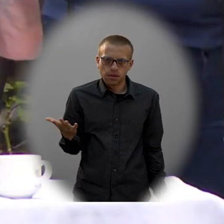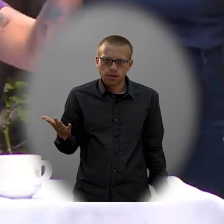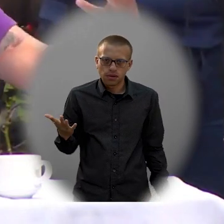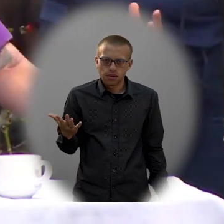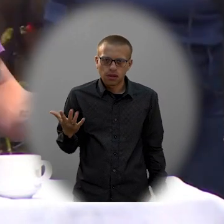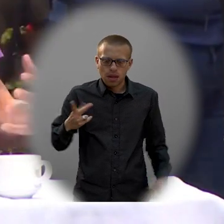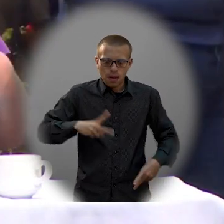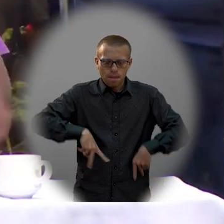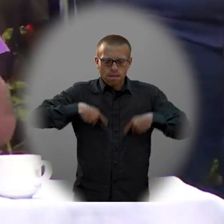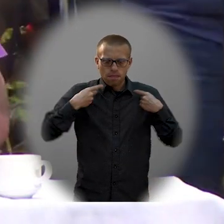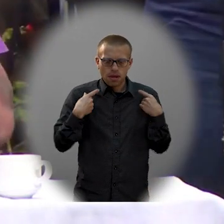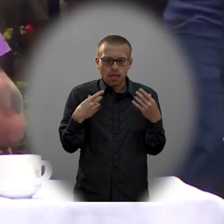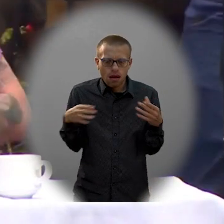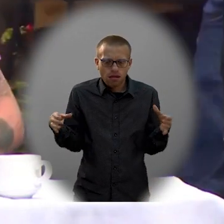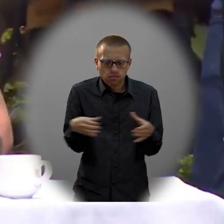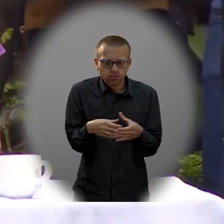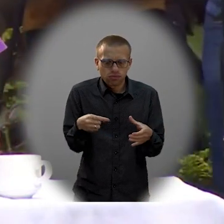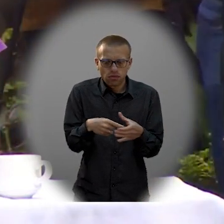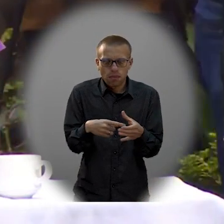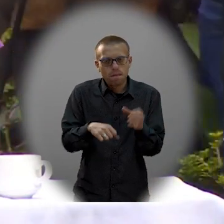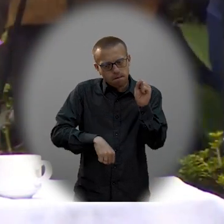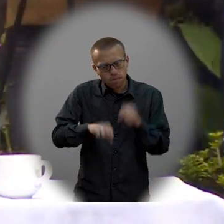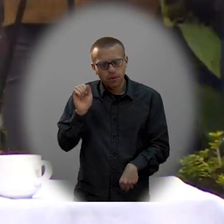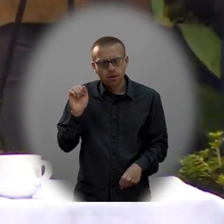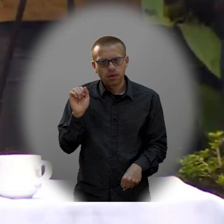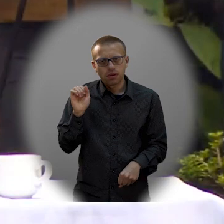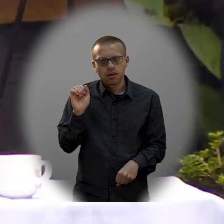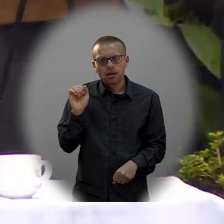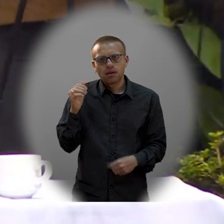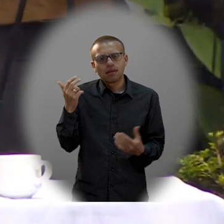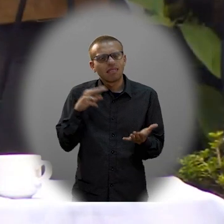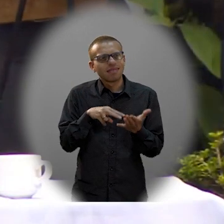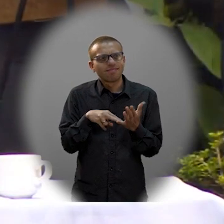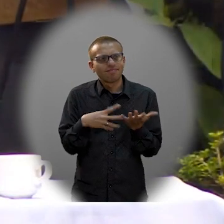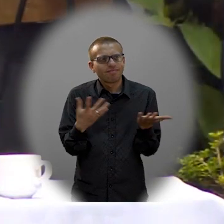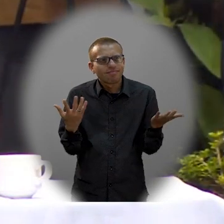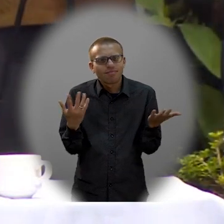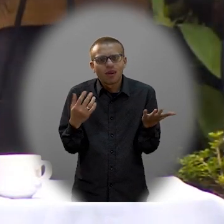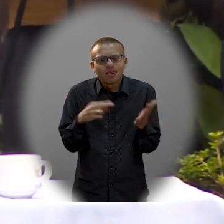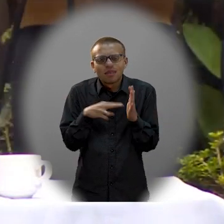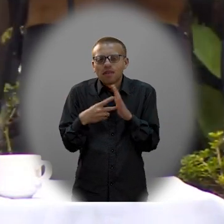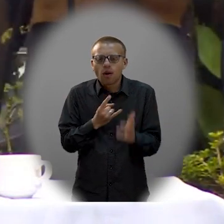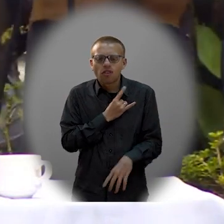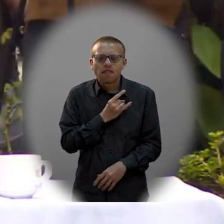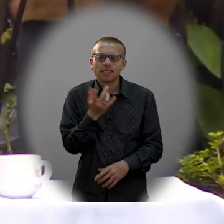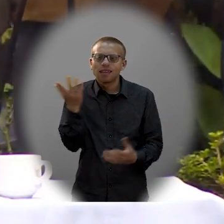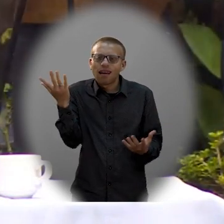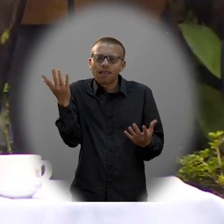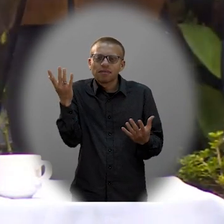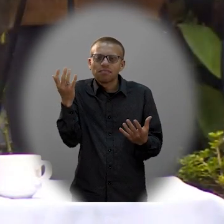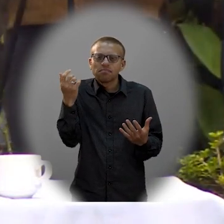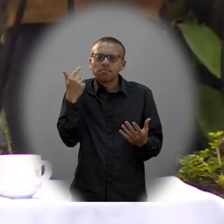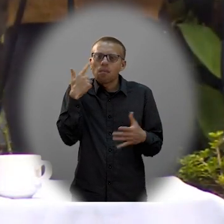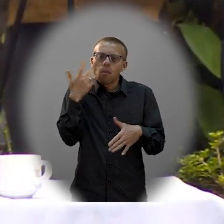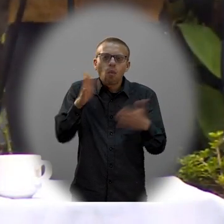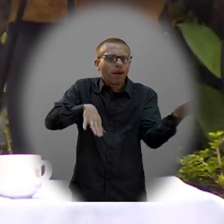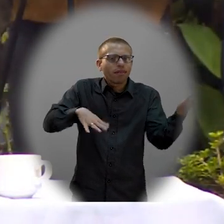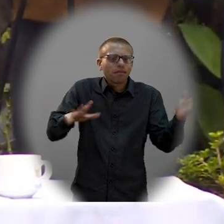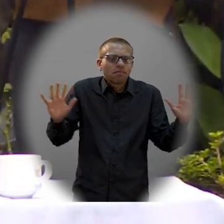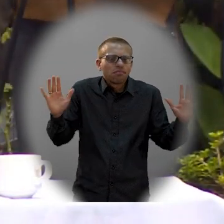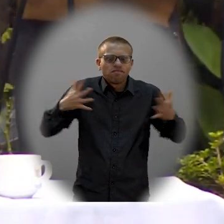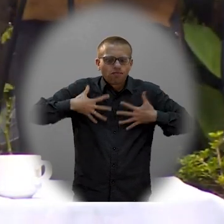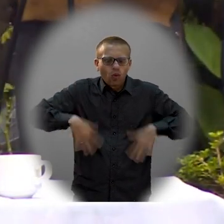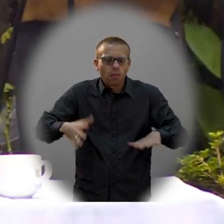que la vida en colectivo sea posible, entonces esta universidad está al servicio de la muerte. Entonces, ahora, ¿qué es lo que tenemos que hacer